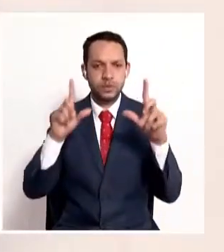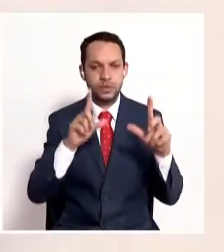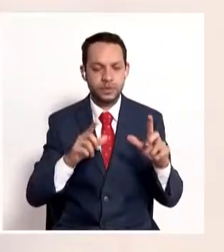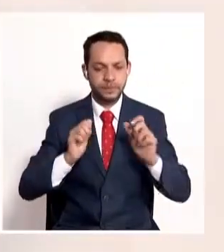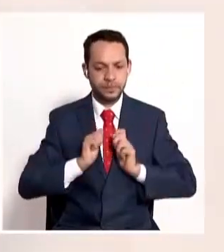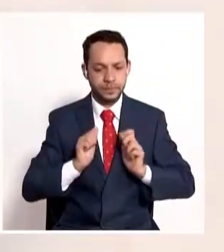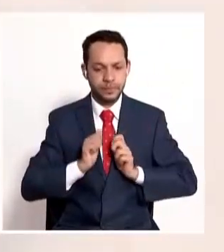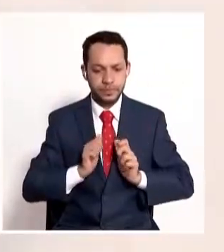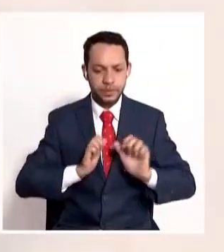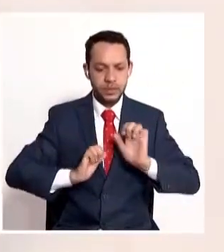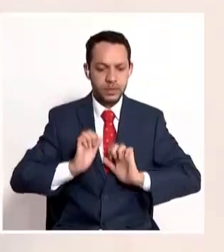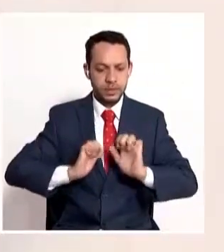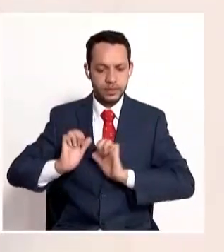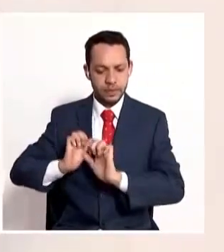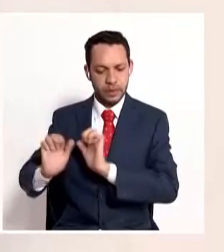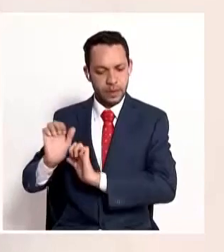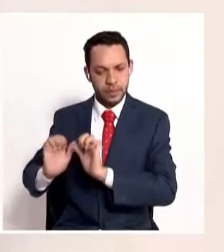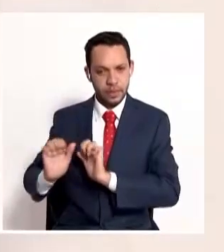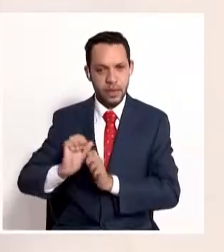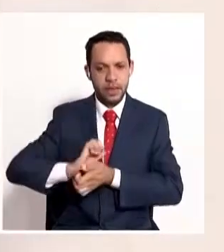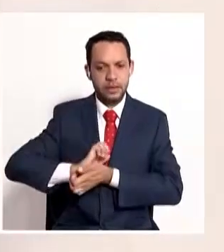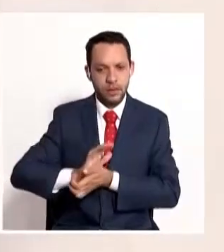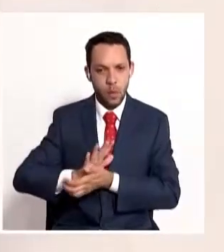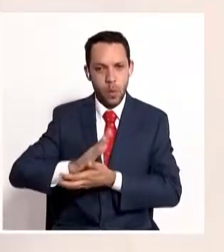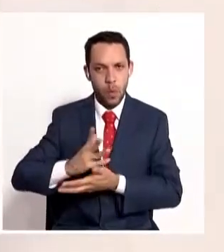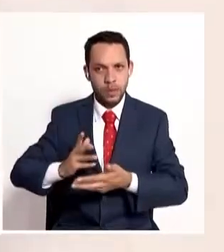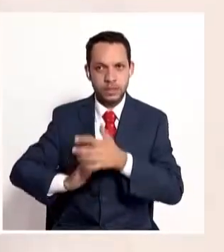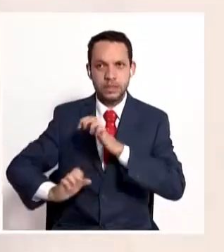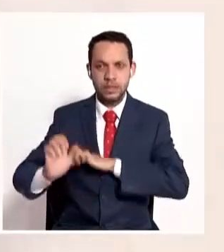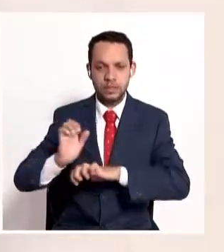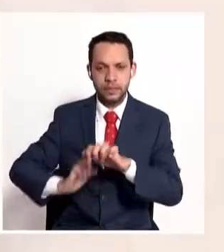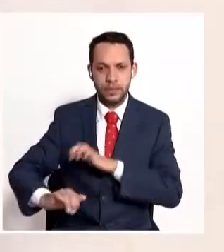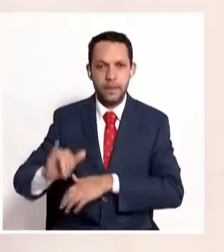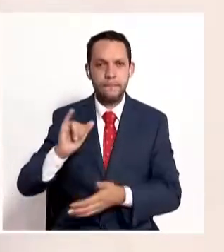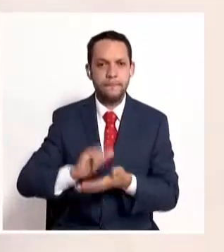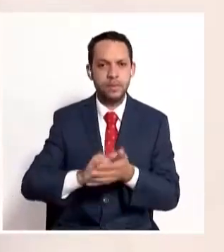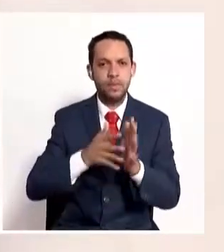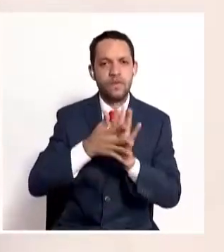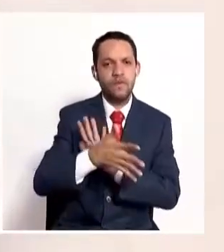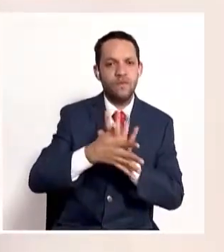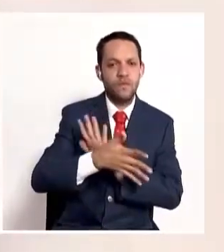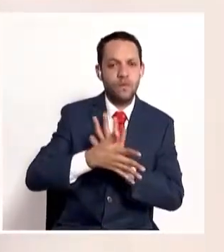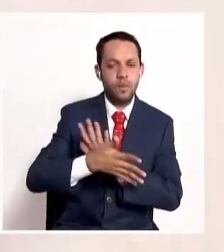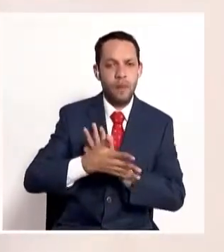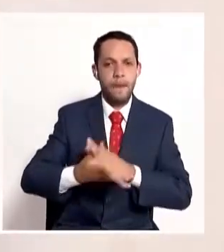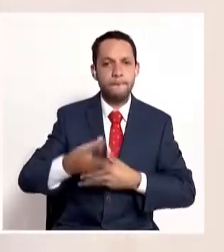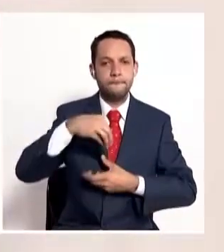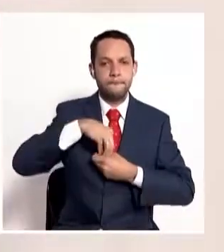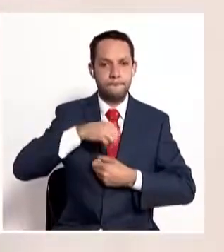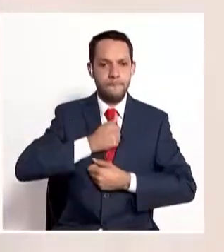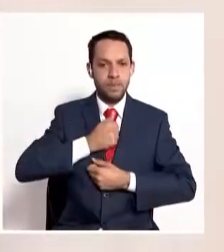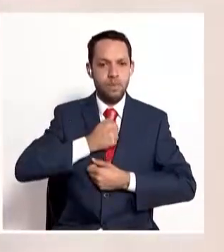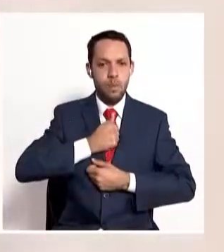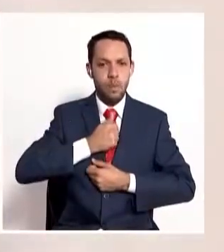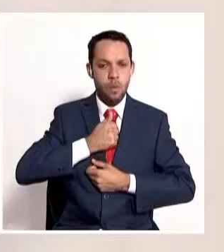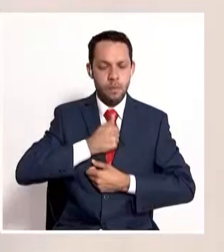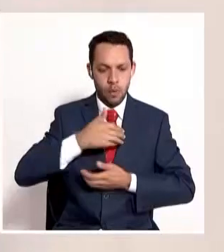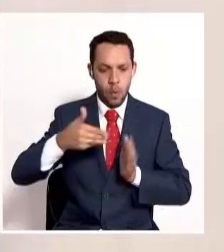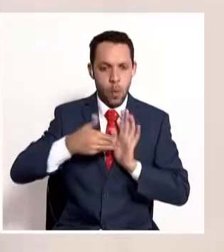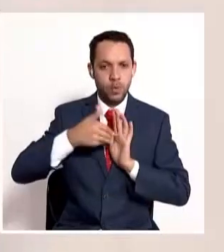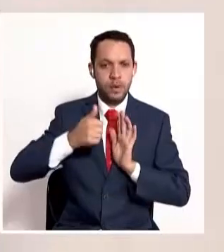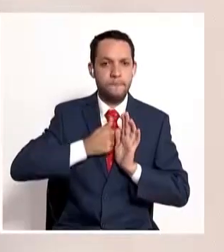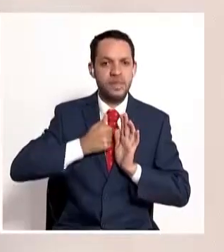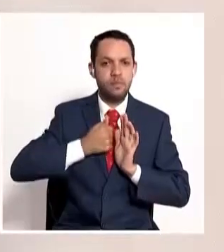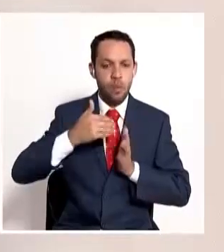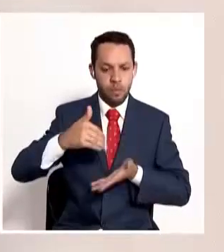cierto unas ganas que nos está diciendo lo que estábamos hablando anteriormente que el propio cuerpo está atacando a su propio